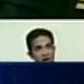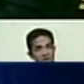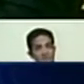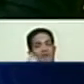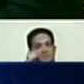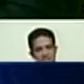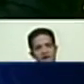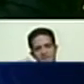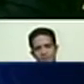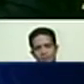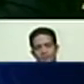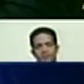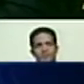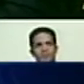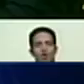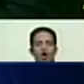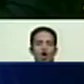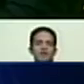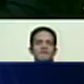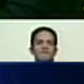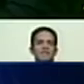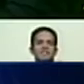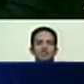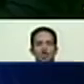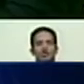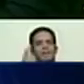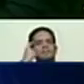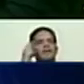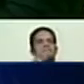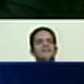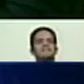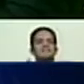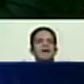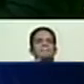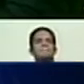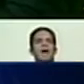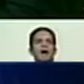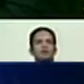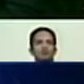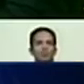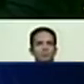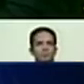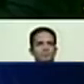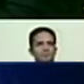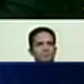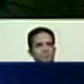sábado. Hoy es 28, 27, el 26. Esta es la